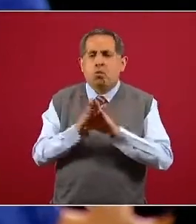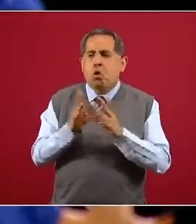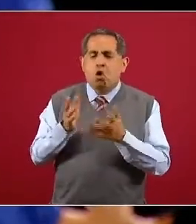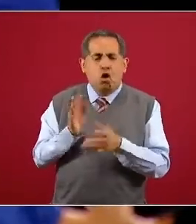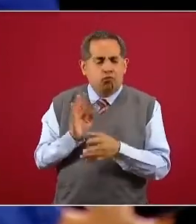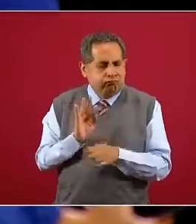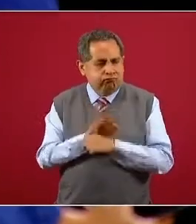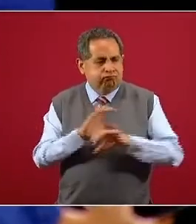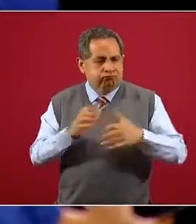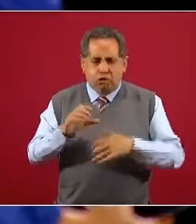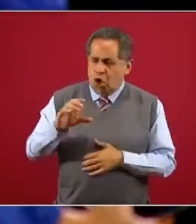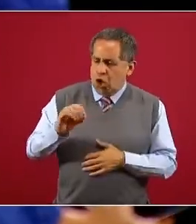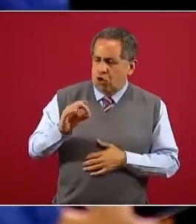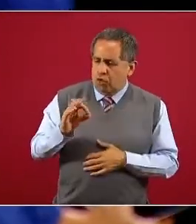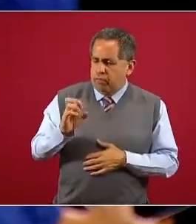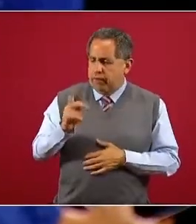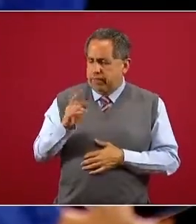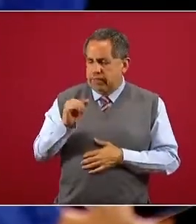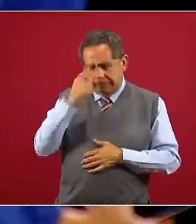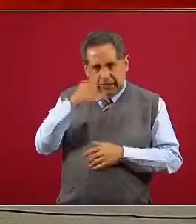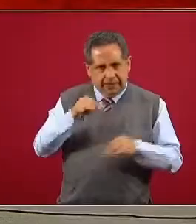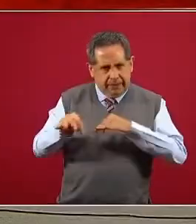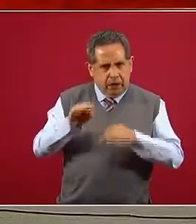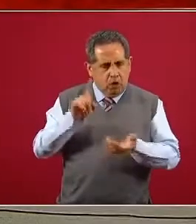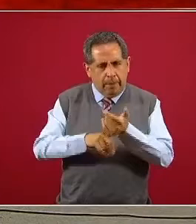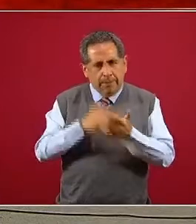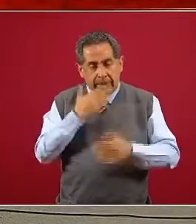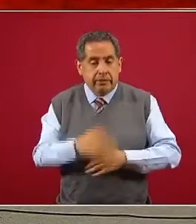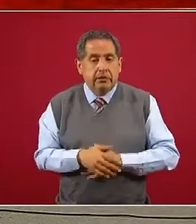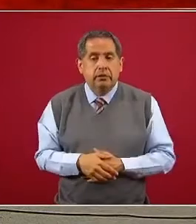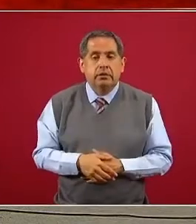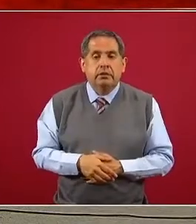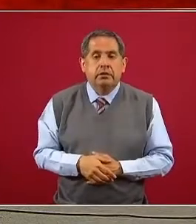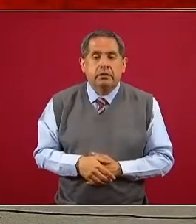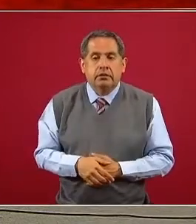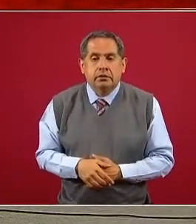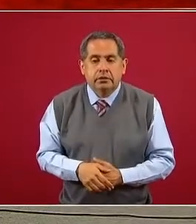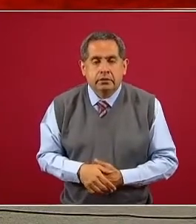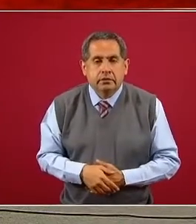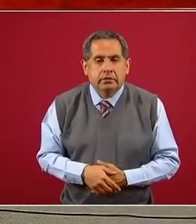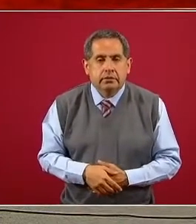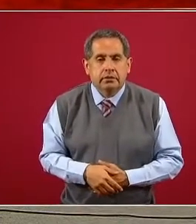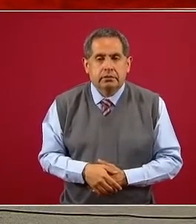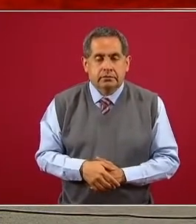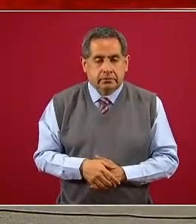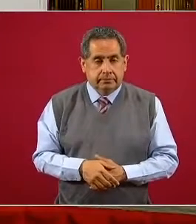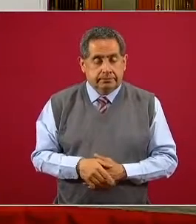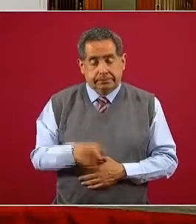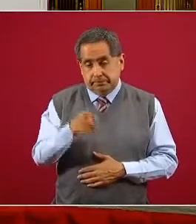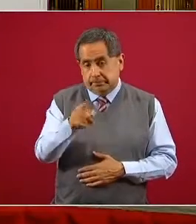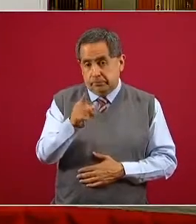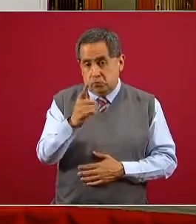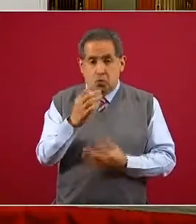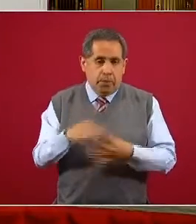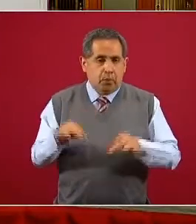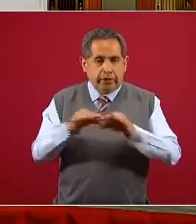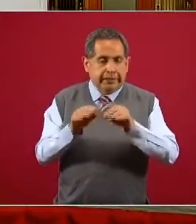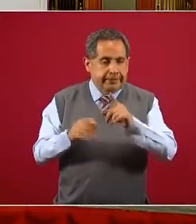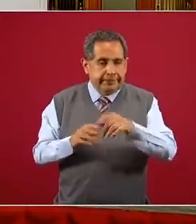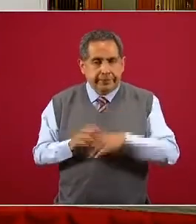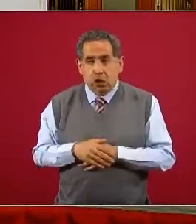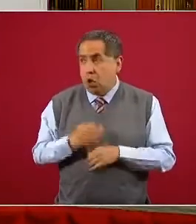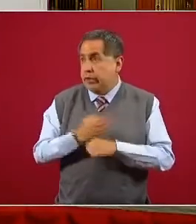fortalecerá a COFEPRIS para que haga su trabajo? Muchas gracias. Es un elemento muy importante. Cuando se